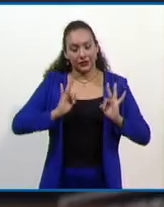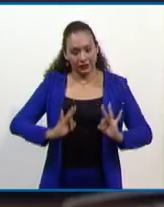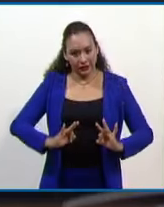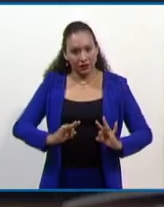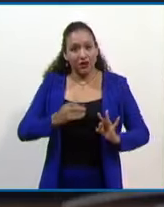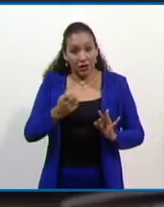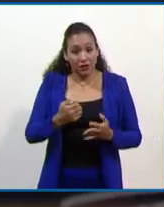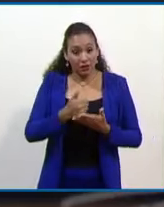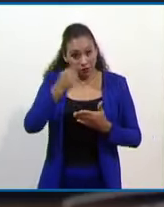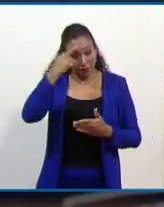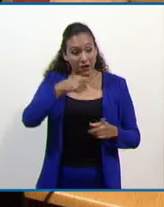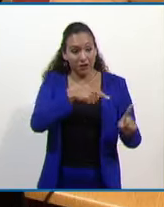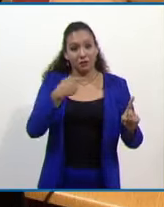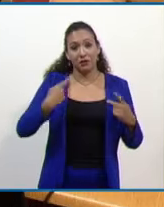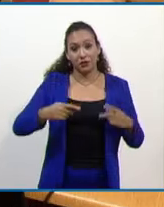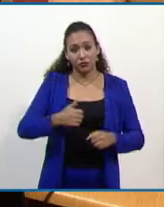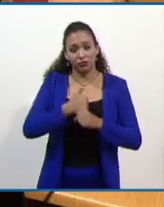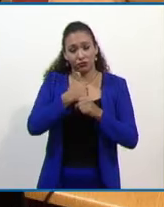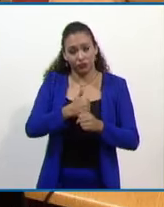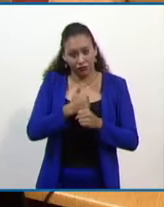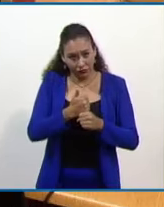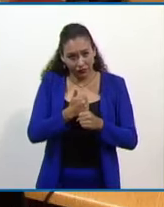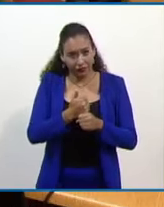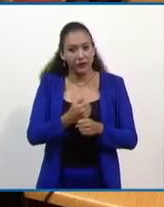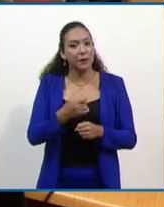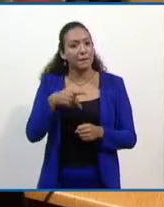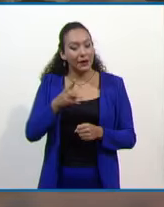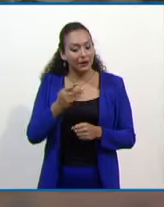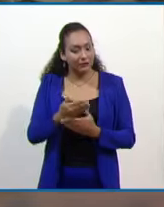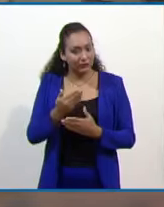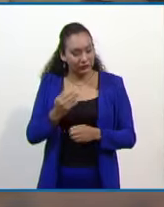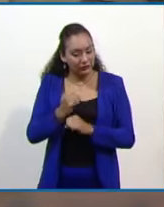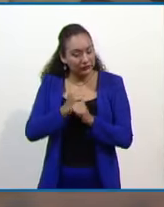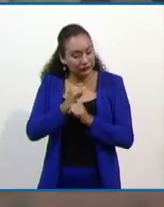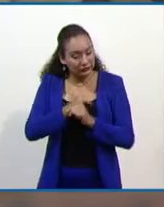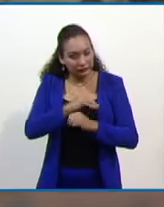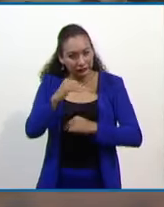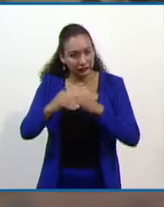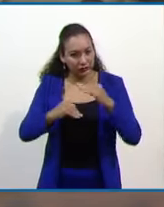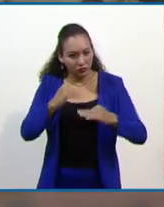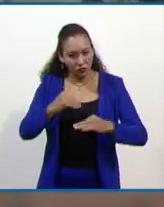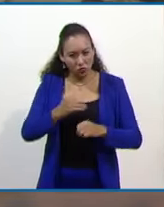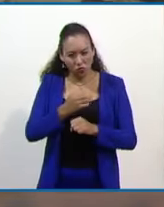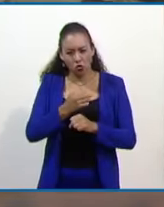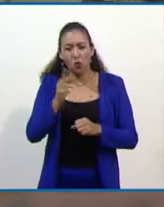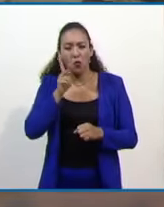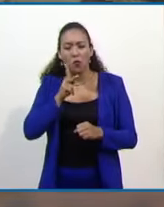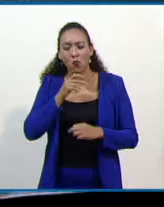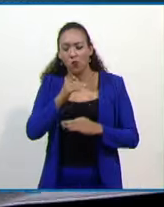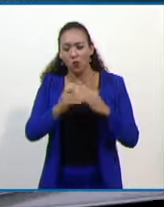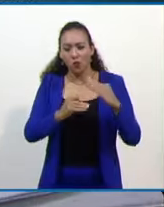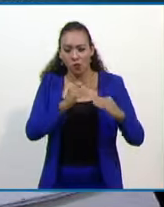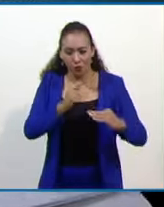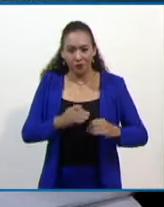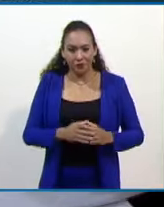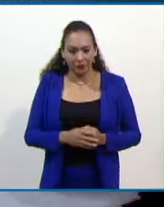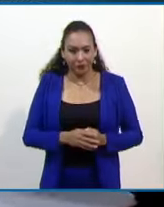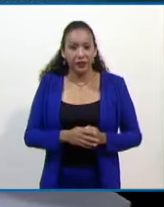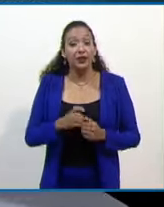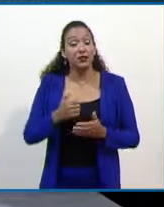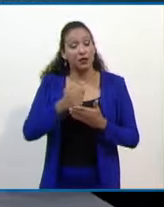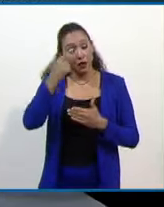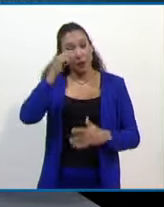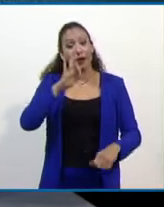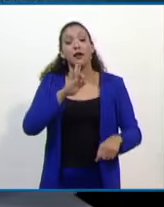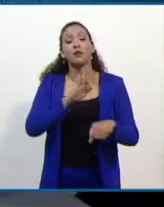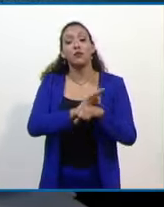no concluye con la investigación eficaz de los hechos y el acceso a la justicia en las etapas procesales, pues ello daría lugar a una protección